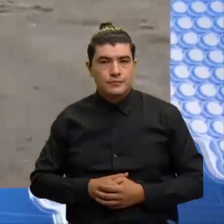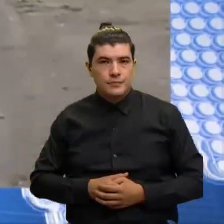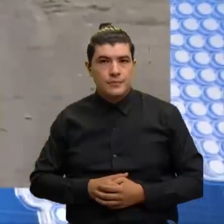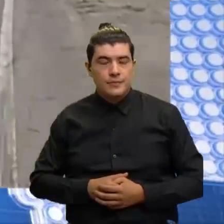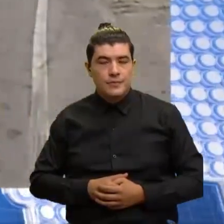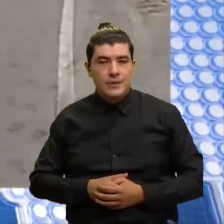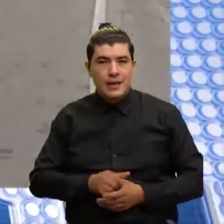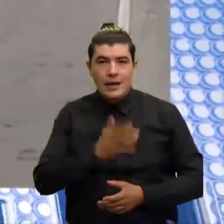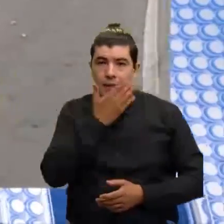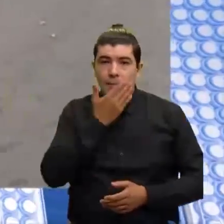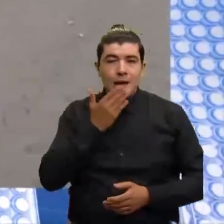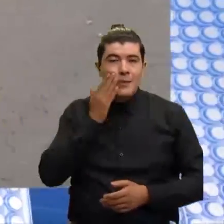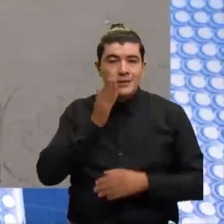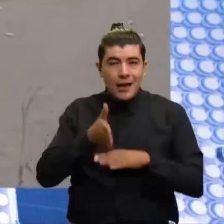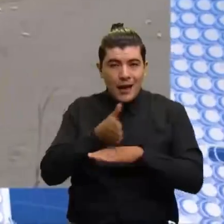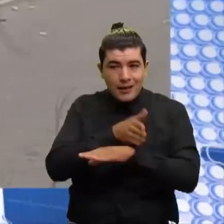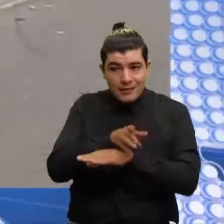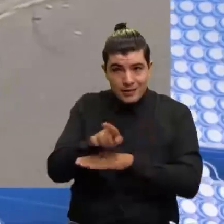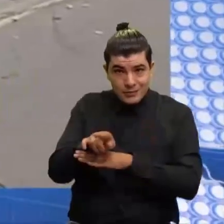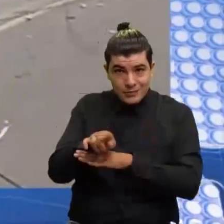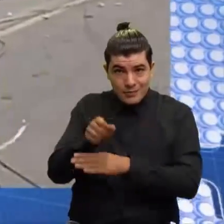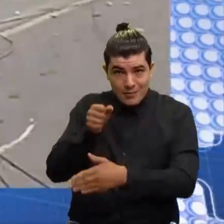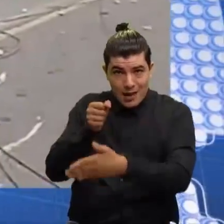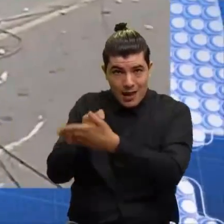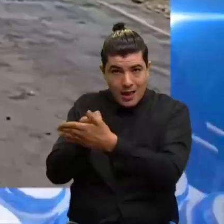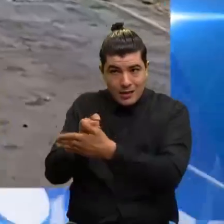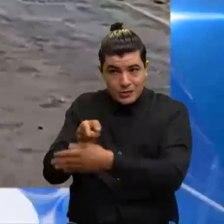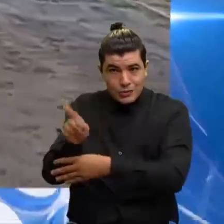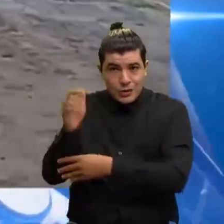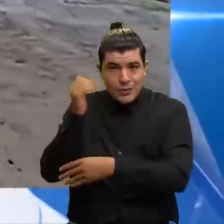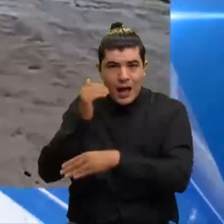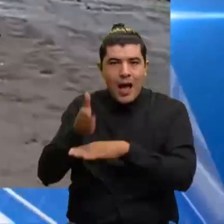de Barbosa a Bucaramanga, según indicaron las autoridades.